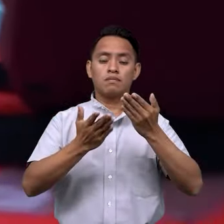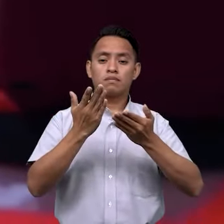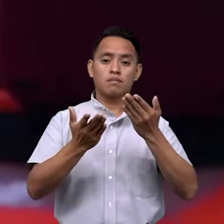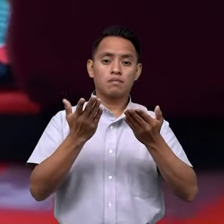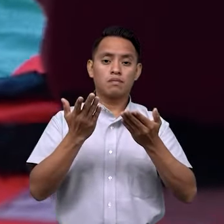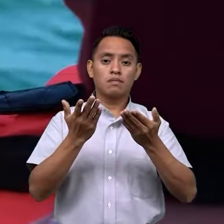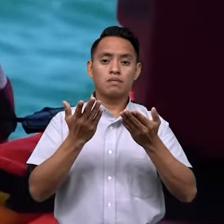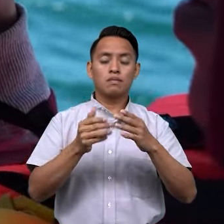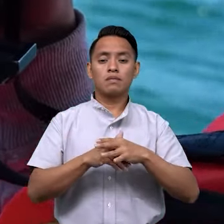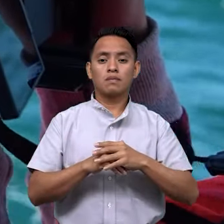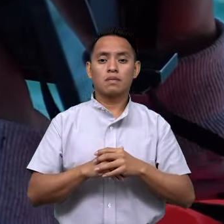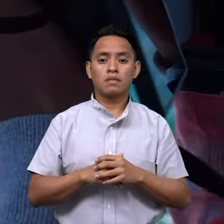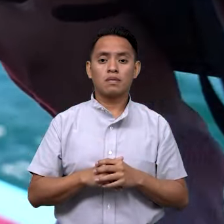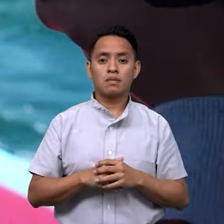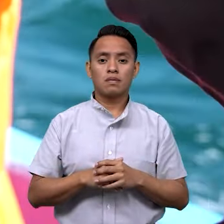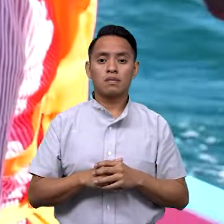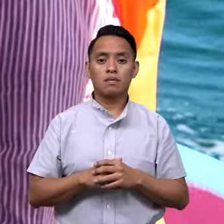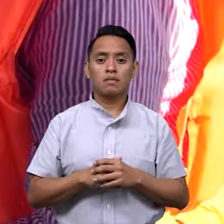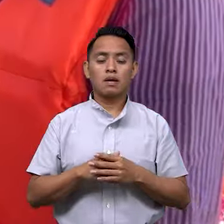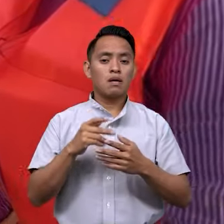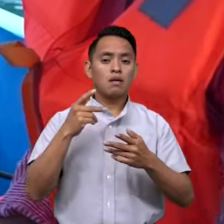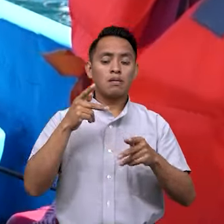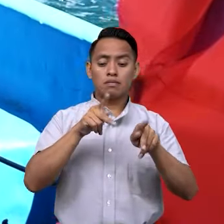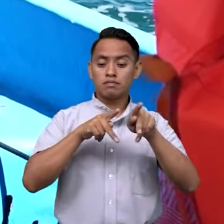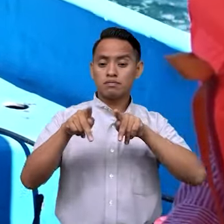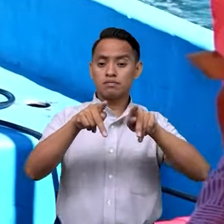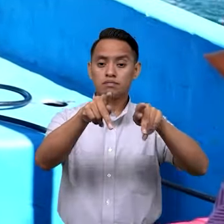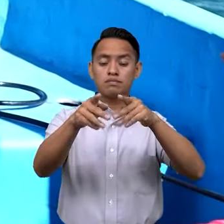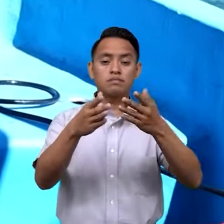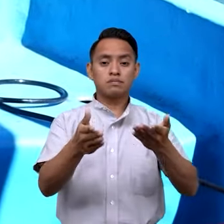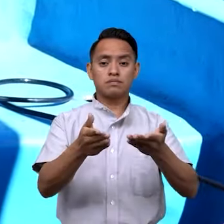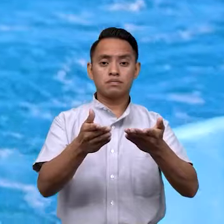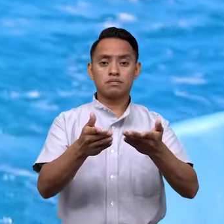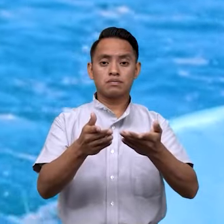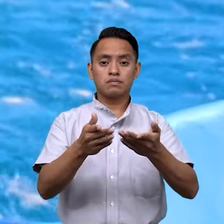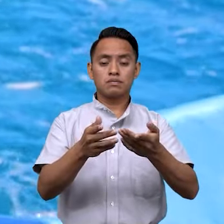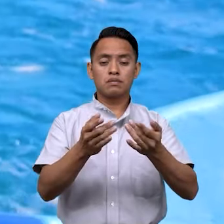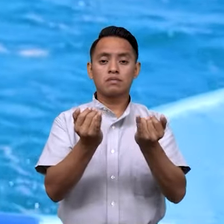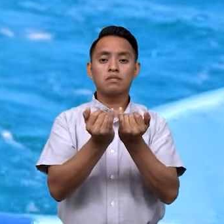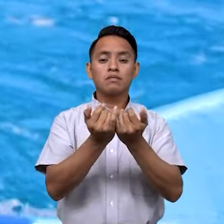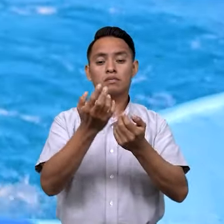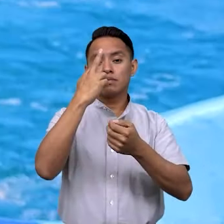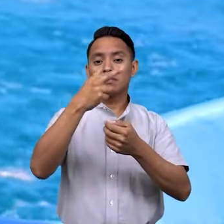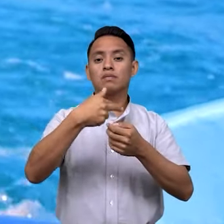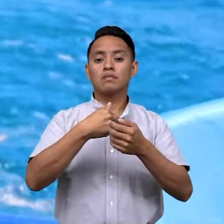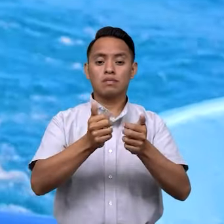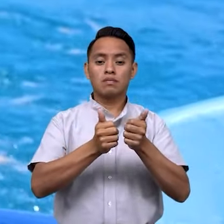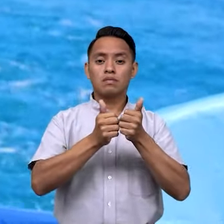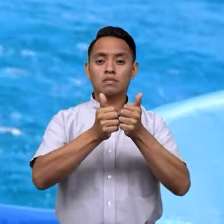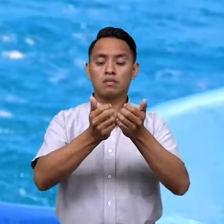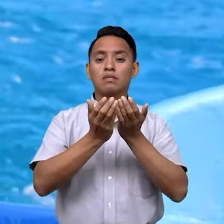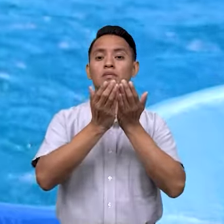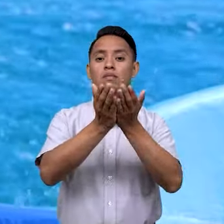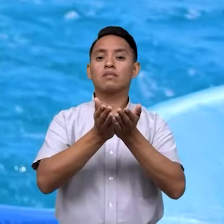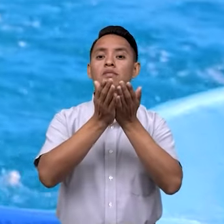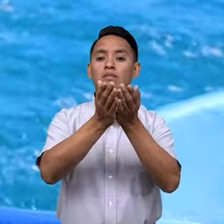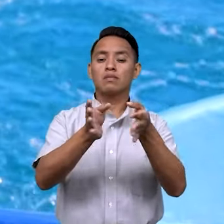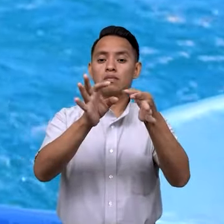de lo que es Northwing, también anda uno de nosotros, un líder, anda con ellos en el agua por cualquier